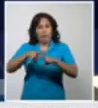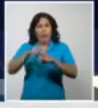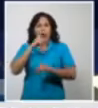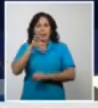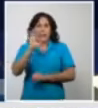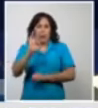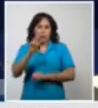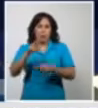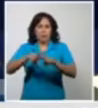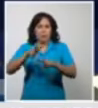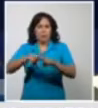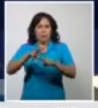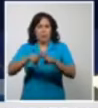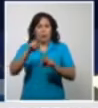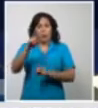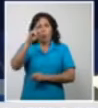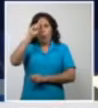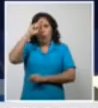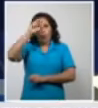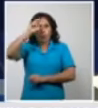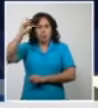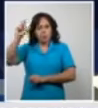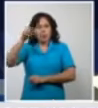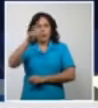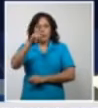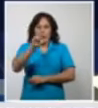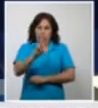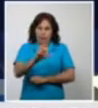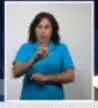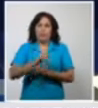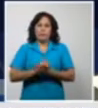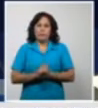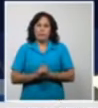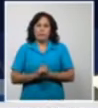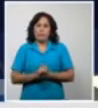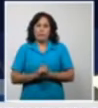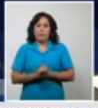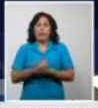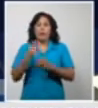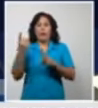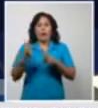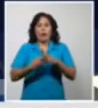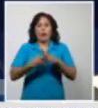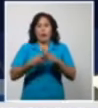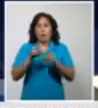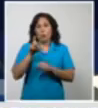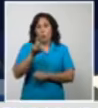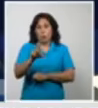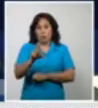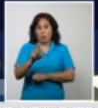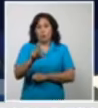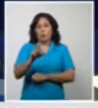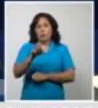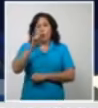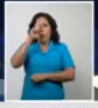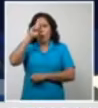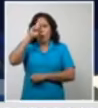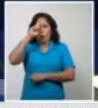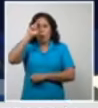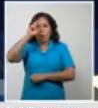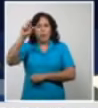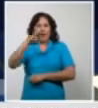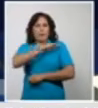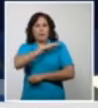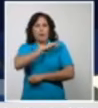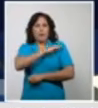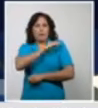1 en el Hospital Celestino Hernández de Villa Clara y 1 en el Hospital Militar Fermín Valdés Domínguez de